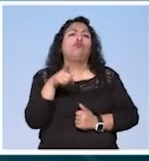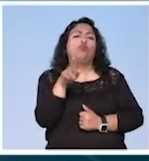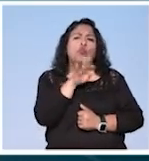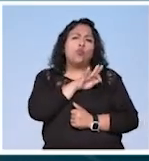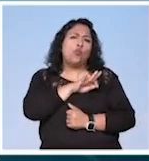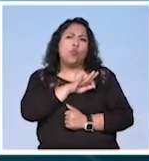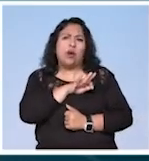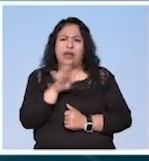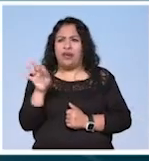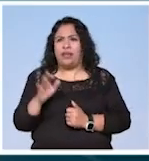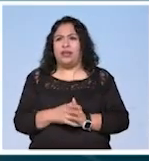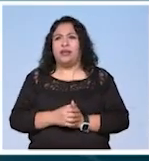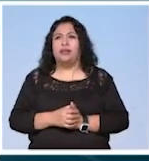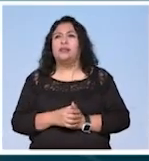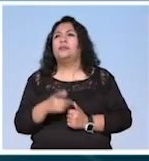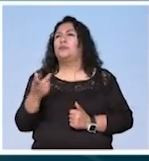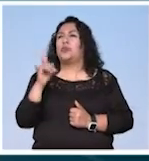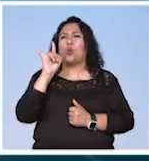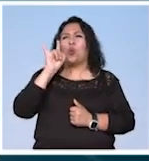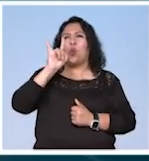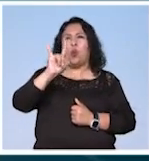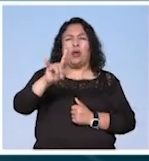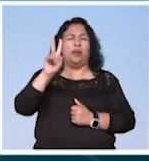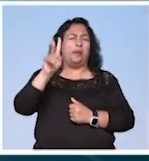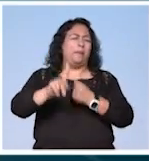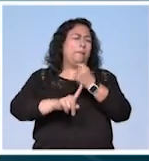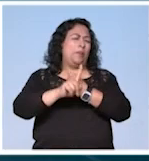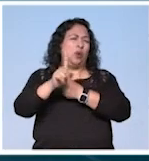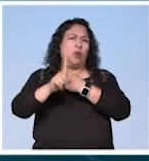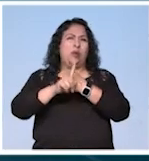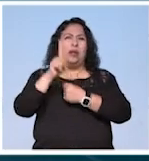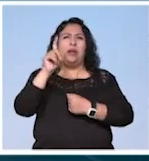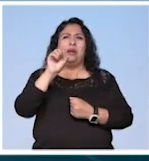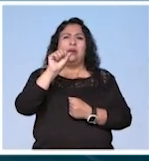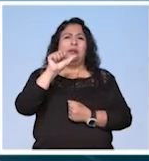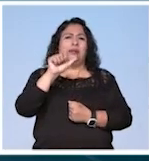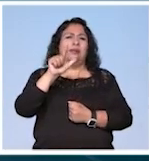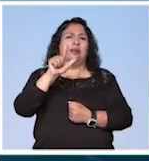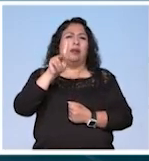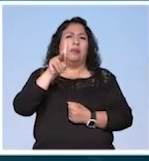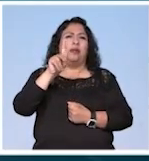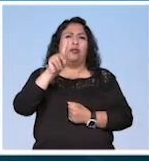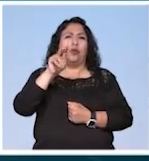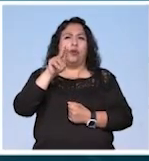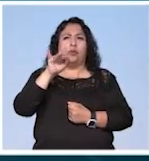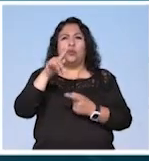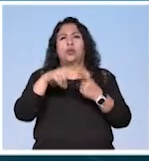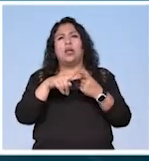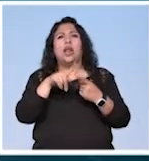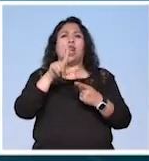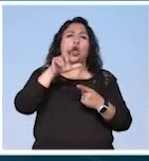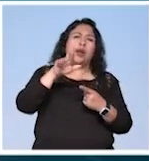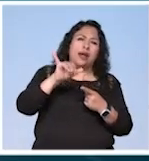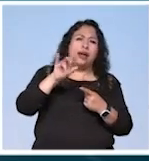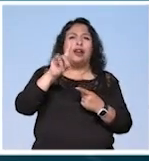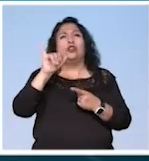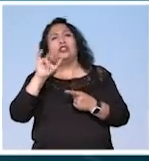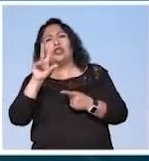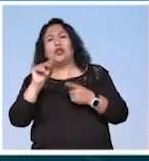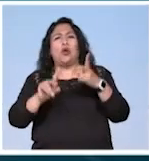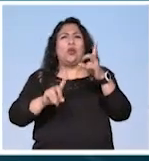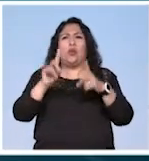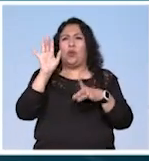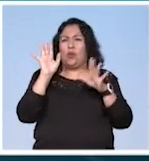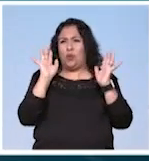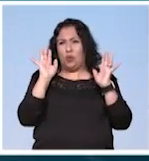puedes incluso este cuadro que ha sido un lío con él el salvatorio mundi que que si es de Leonardo que si no es de Leonardo y